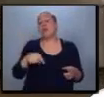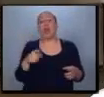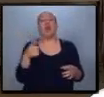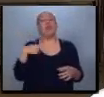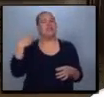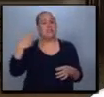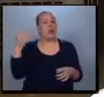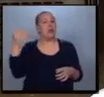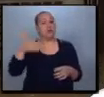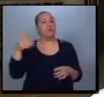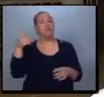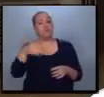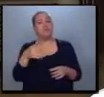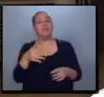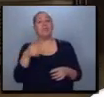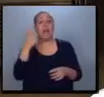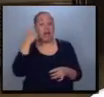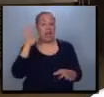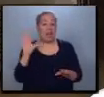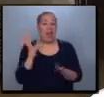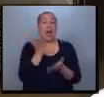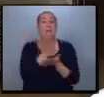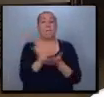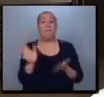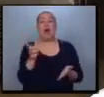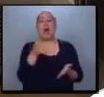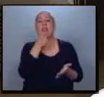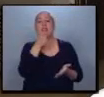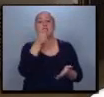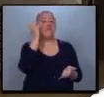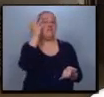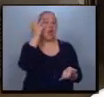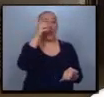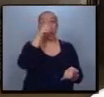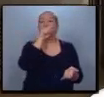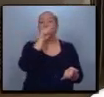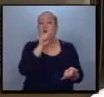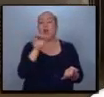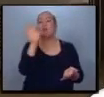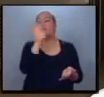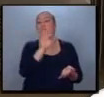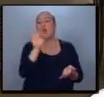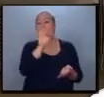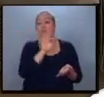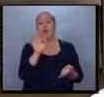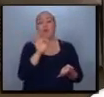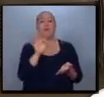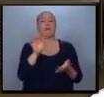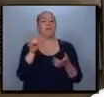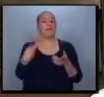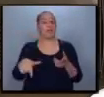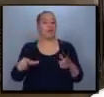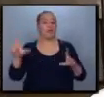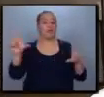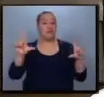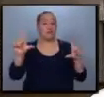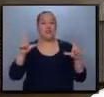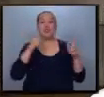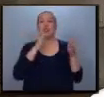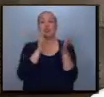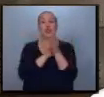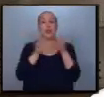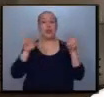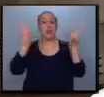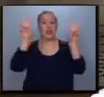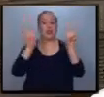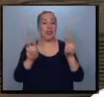al bar. Así que entienden que más allá de que si las redes sociales o toda esta movida que tienen los medios, este tema,